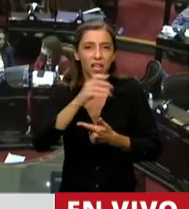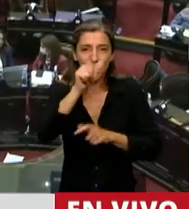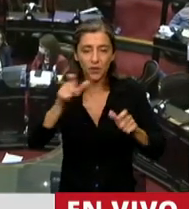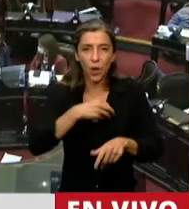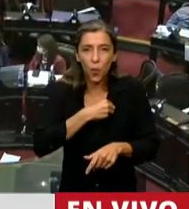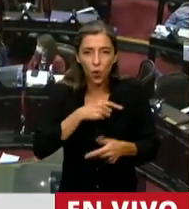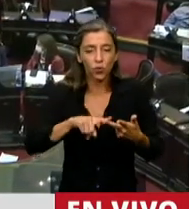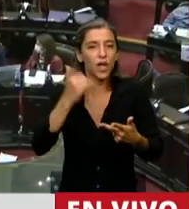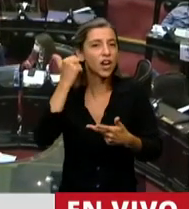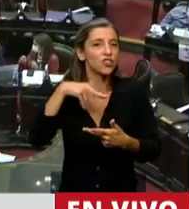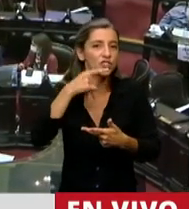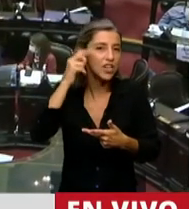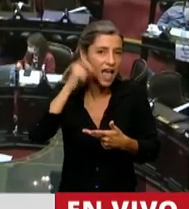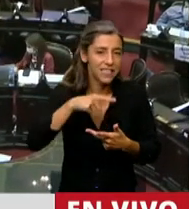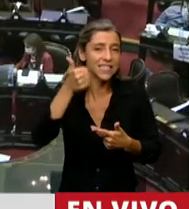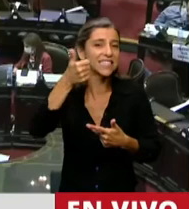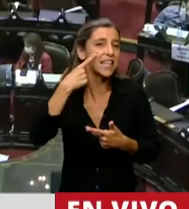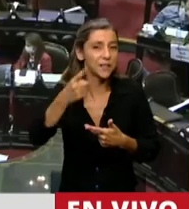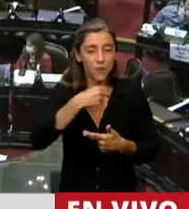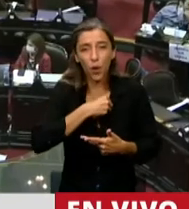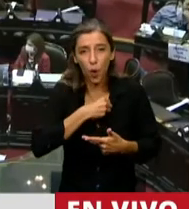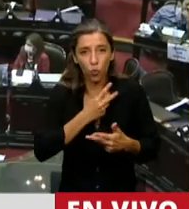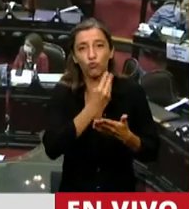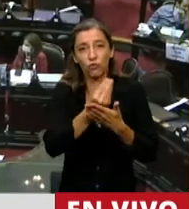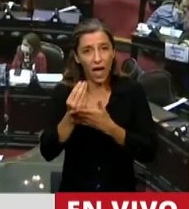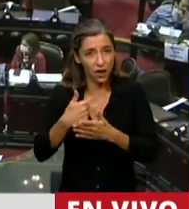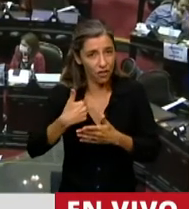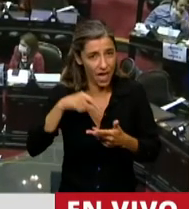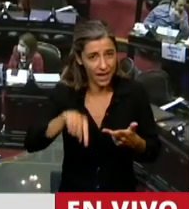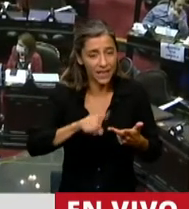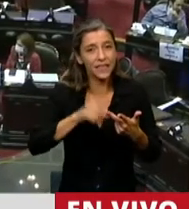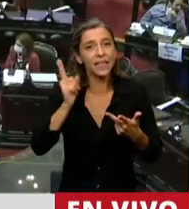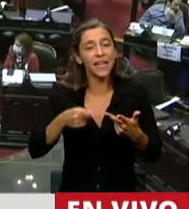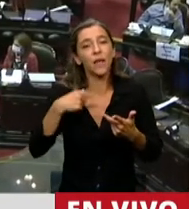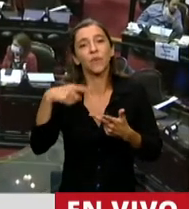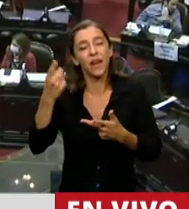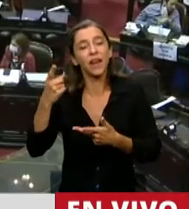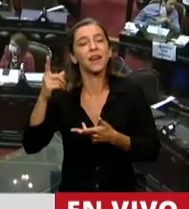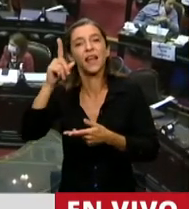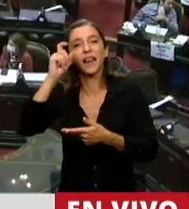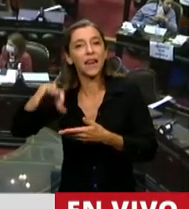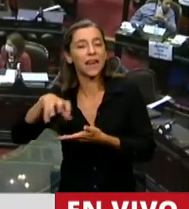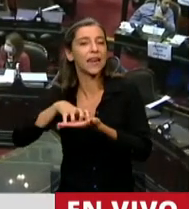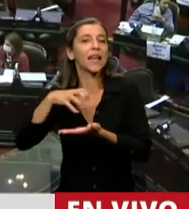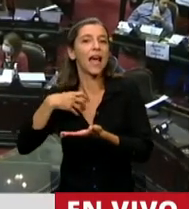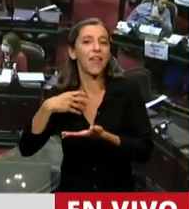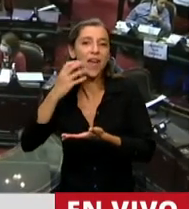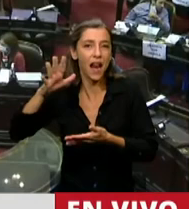laboratorio Janssen, con más de 6.000 voluntarios argentinos en la prueba clínica privada de centros de salud con sede en Ramos